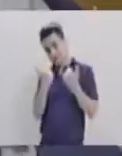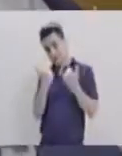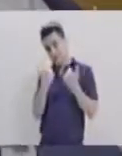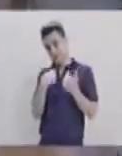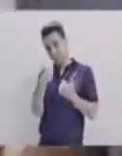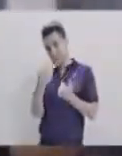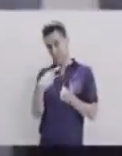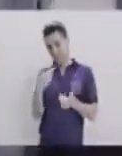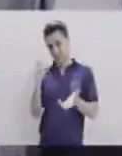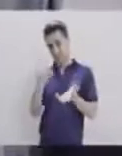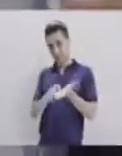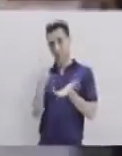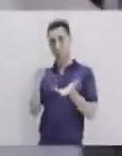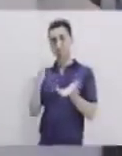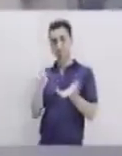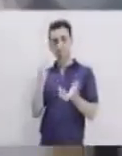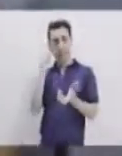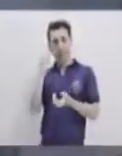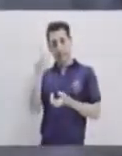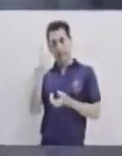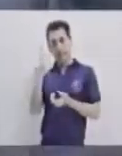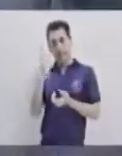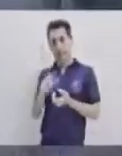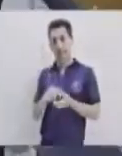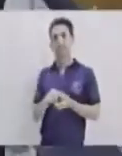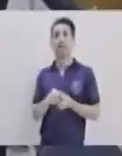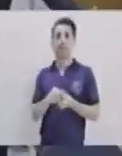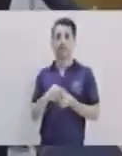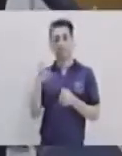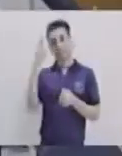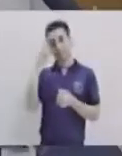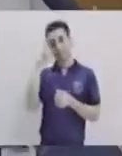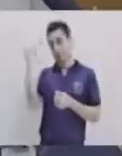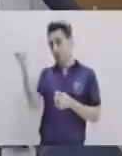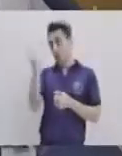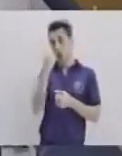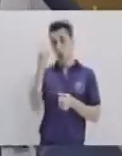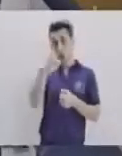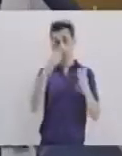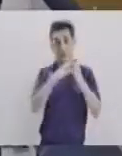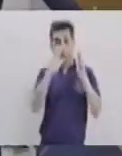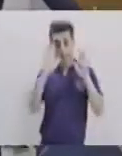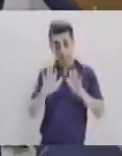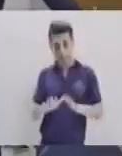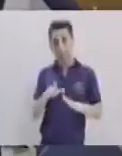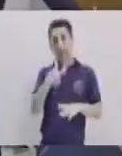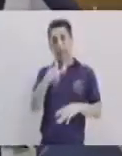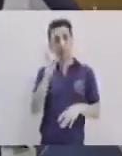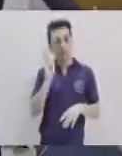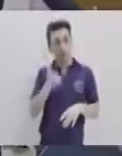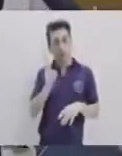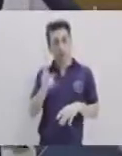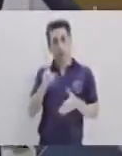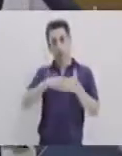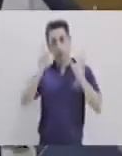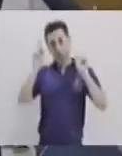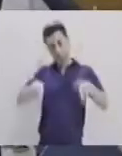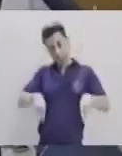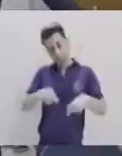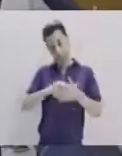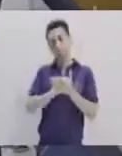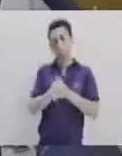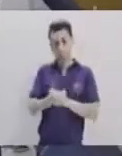que nos desinfectemos las manos. Gracias, Claudia. Recuerden a todos en casa lavarse las manos con bastante agua y